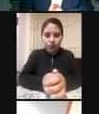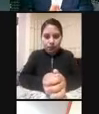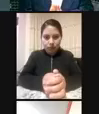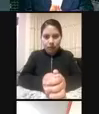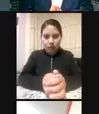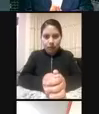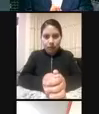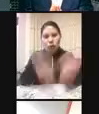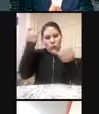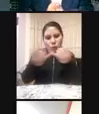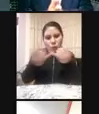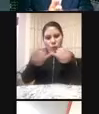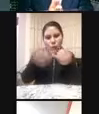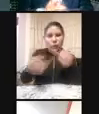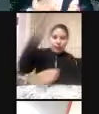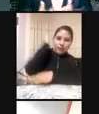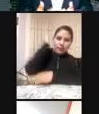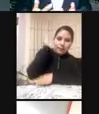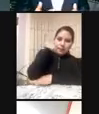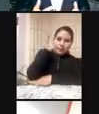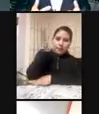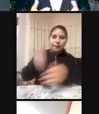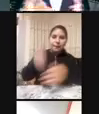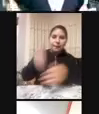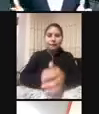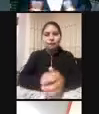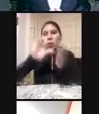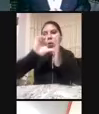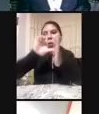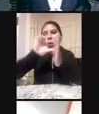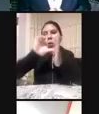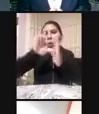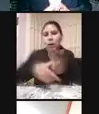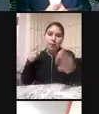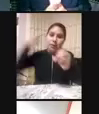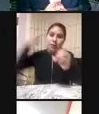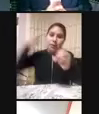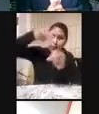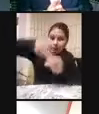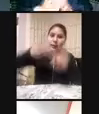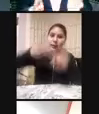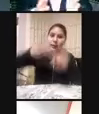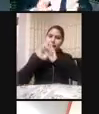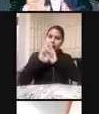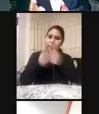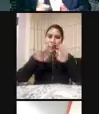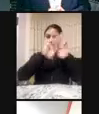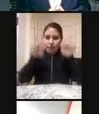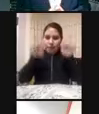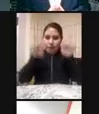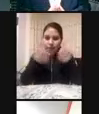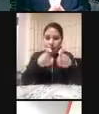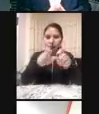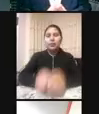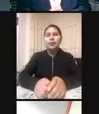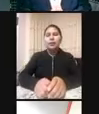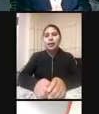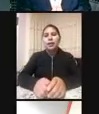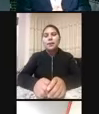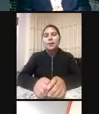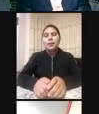última expositora. Y luego entramos a la ronda de preguntas. Vamos a ir mostrando sus preguntas que